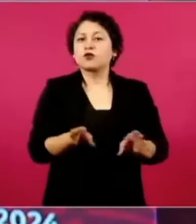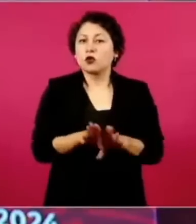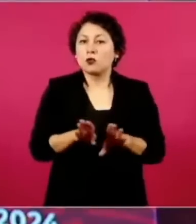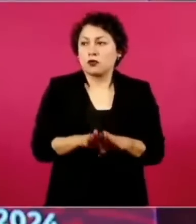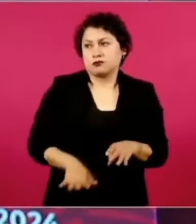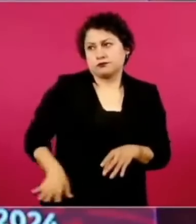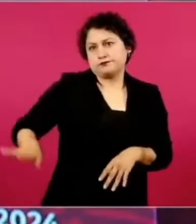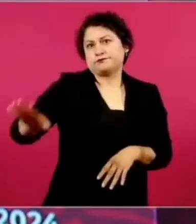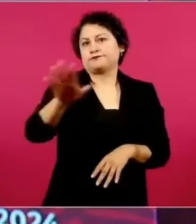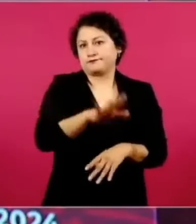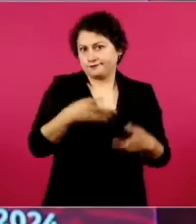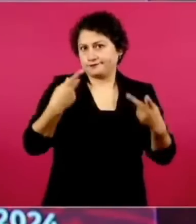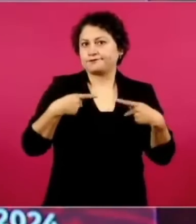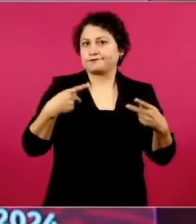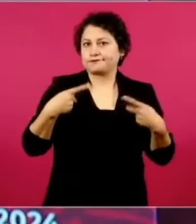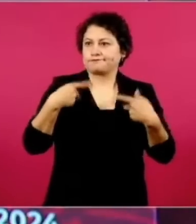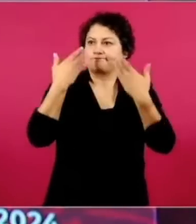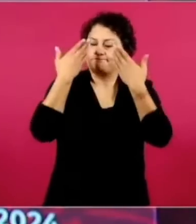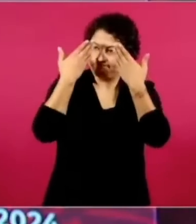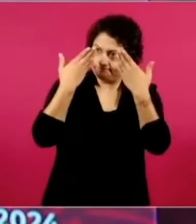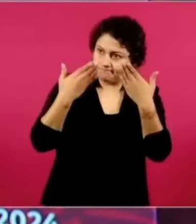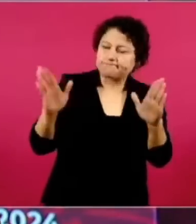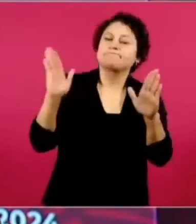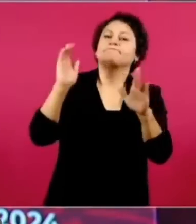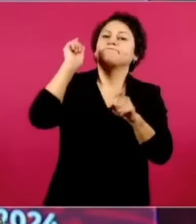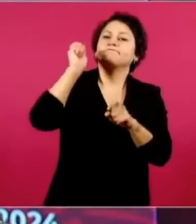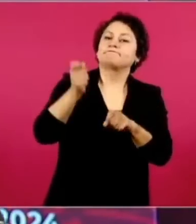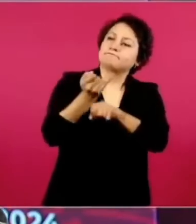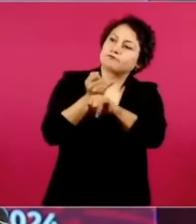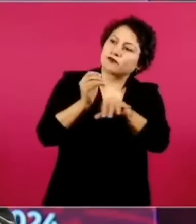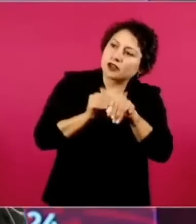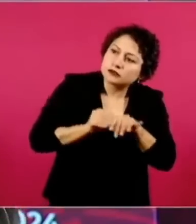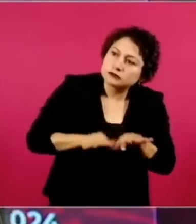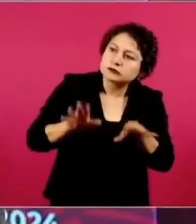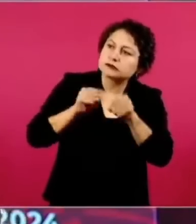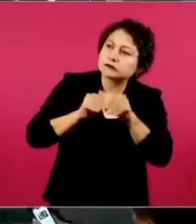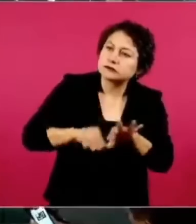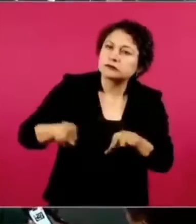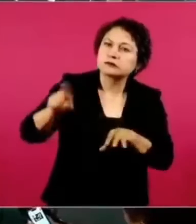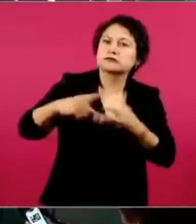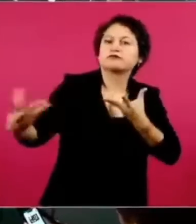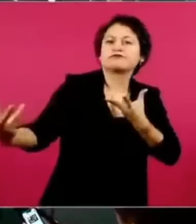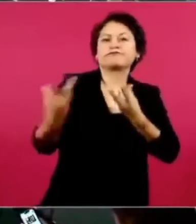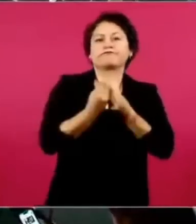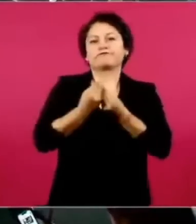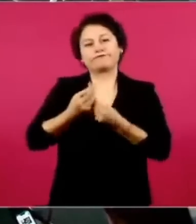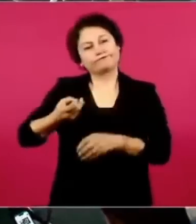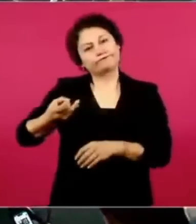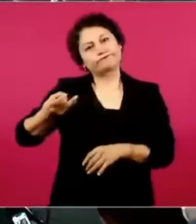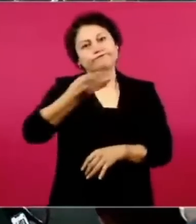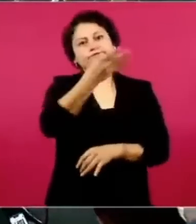Pero hay que llevar esta experiencia y hay que seguir trabajando